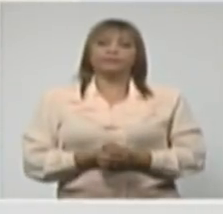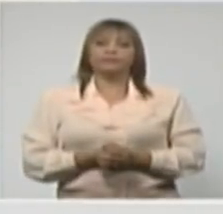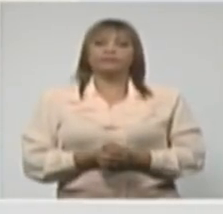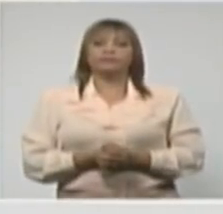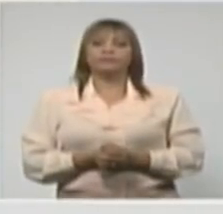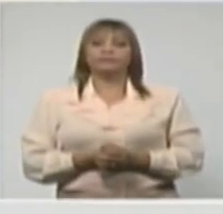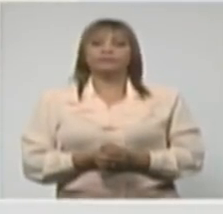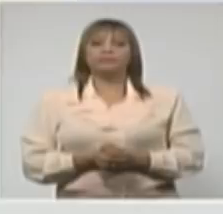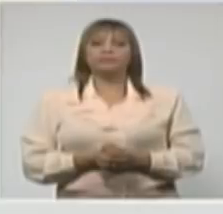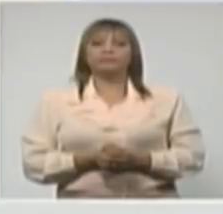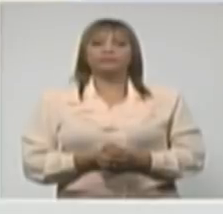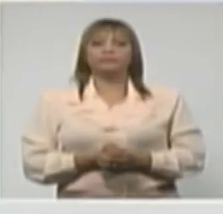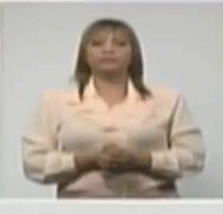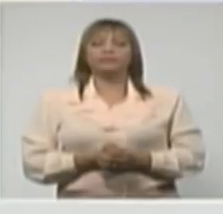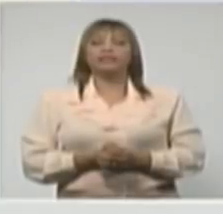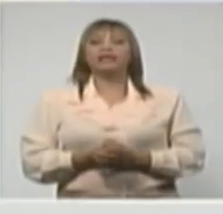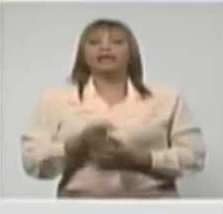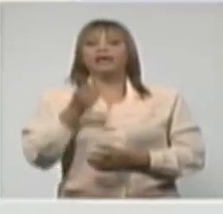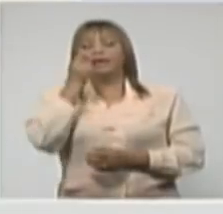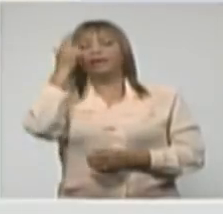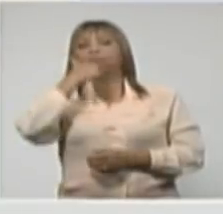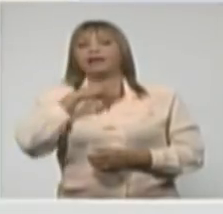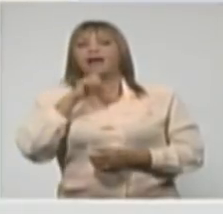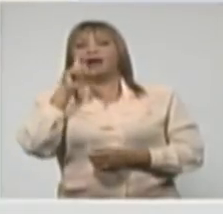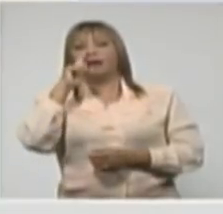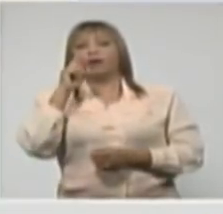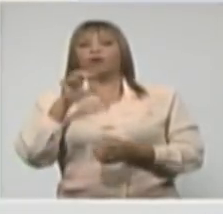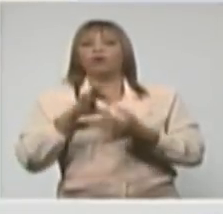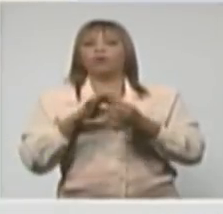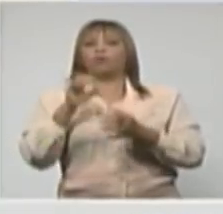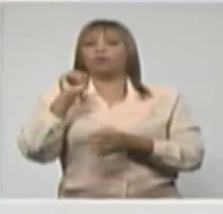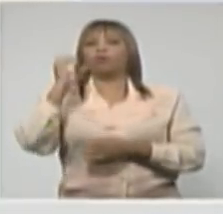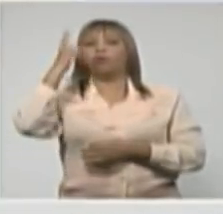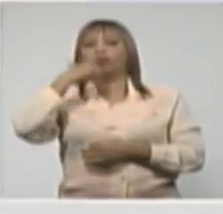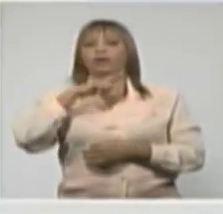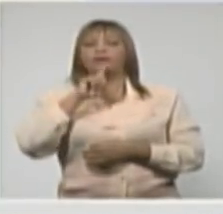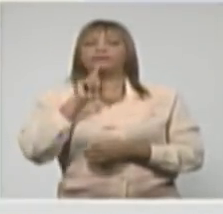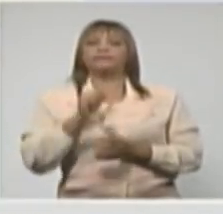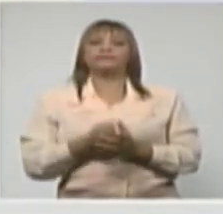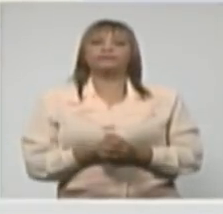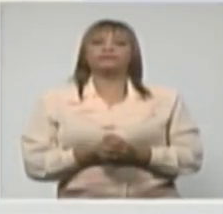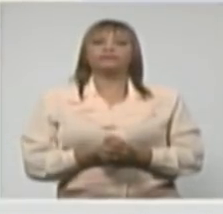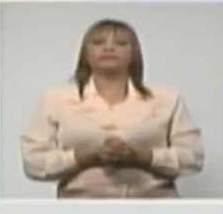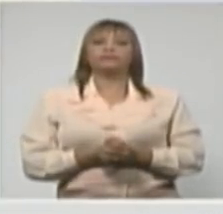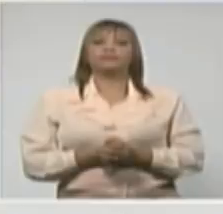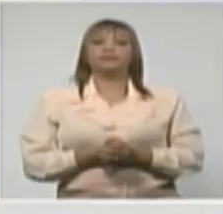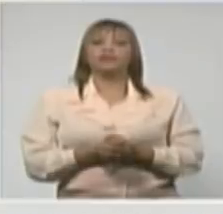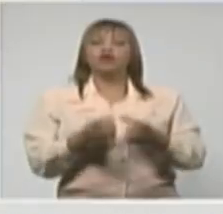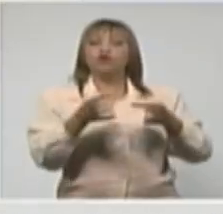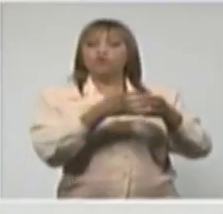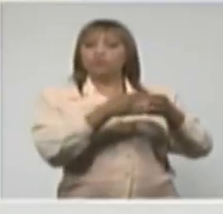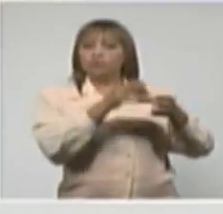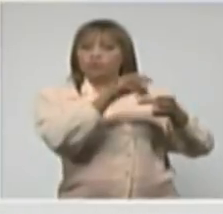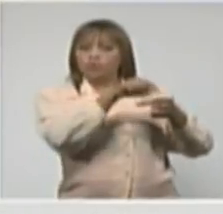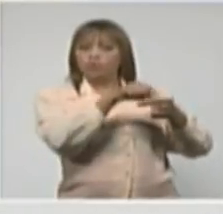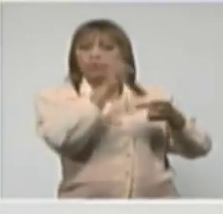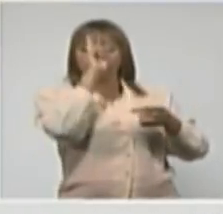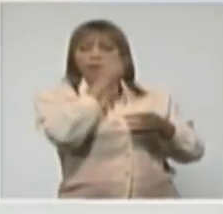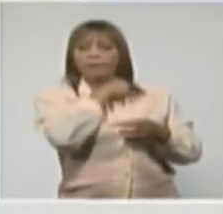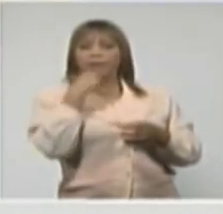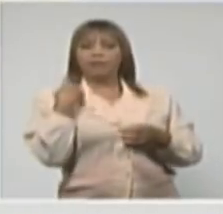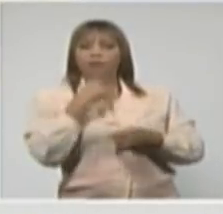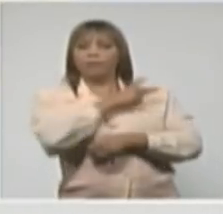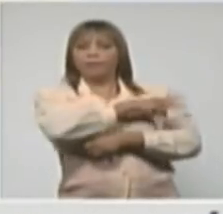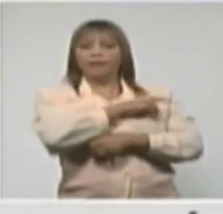Popular de Angola. Reitero, no eran miembros de la Brigada Henry Lee, pero eran de las gloriosas